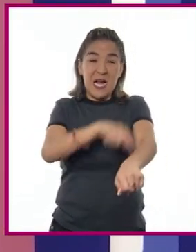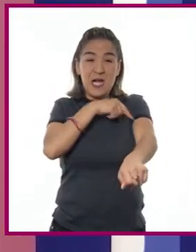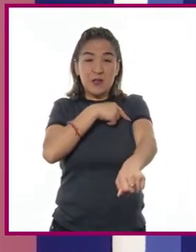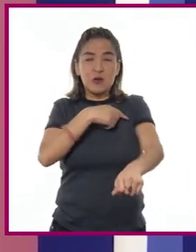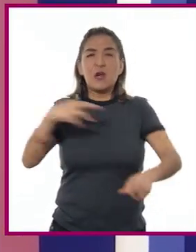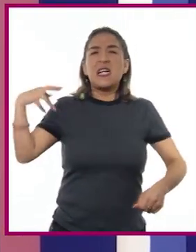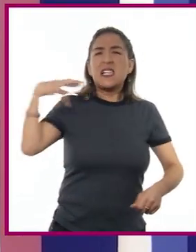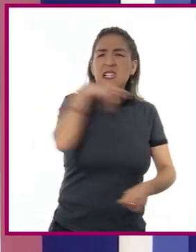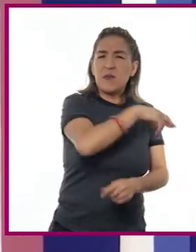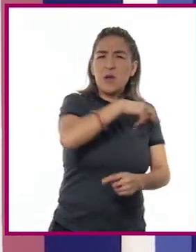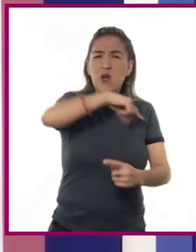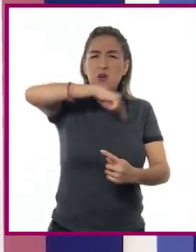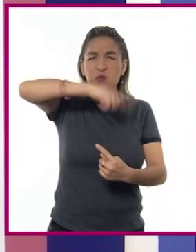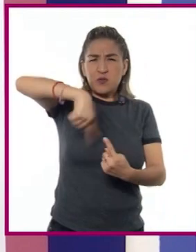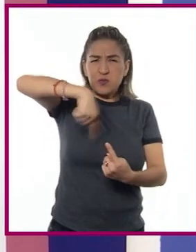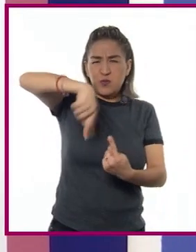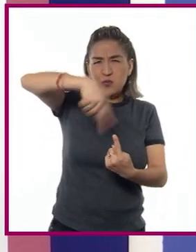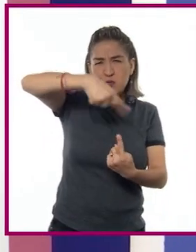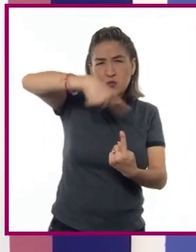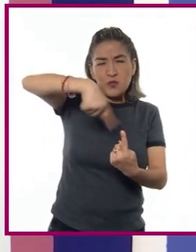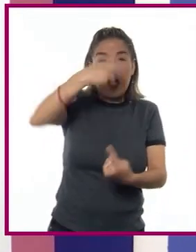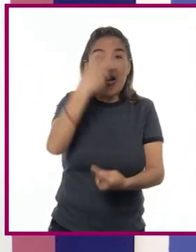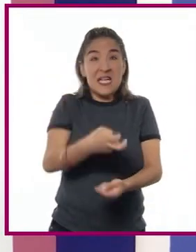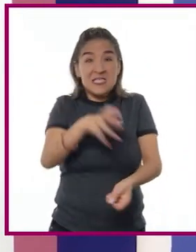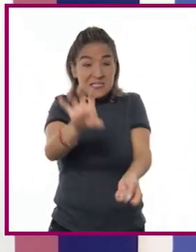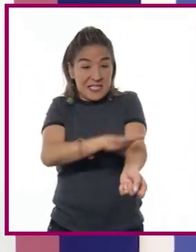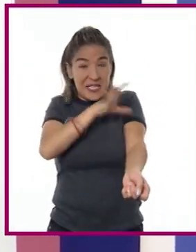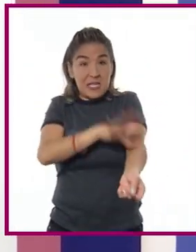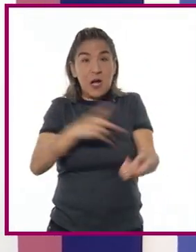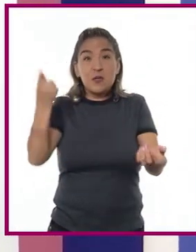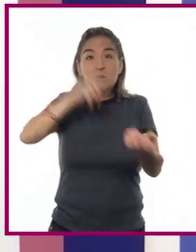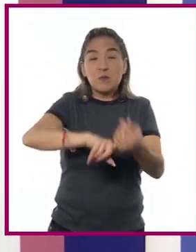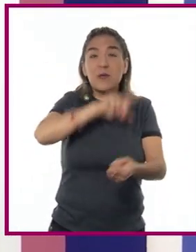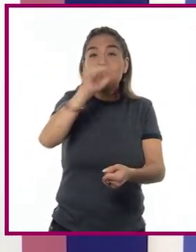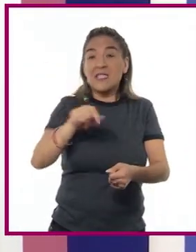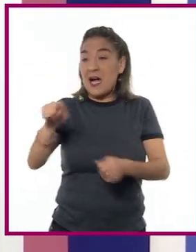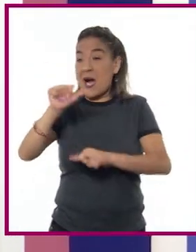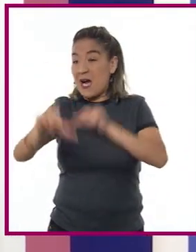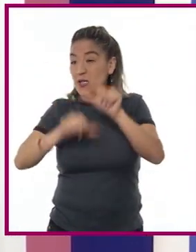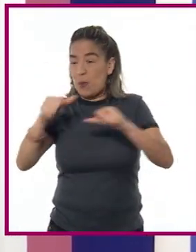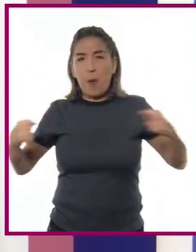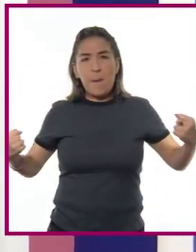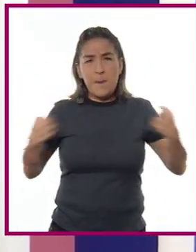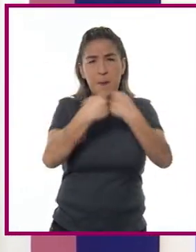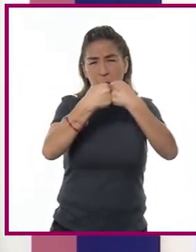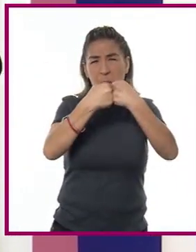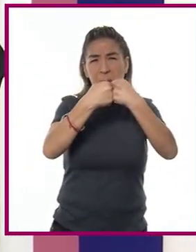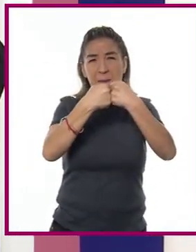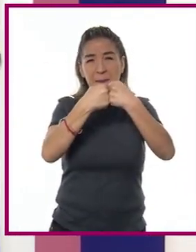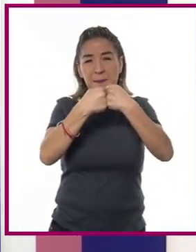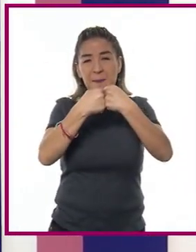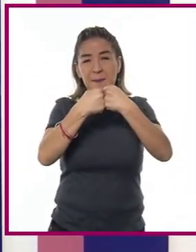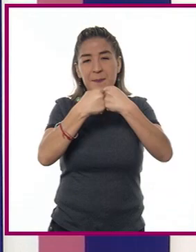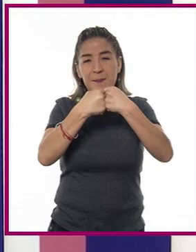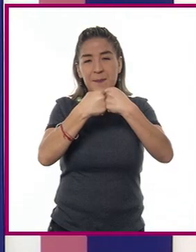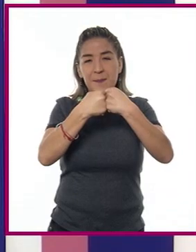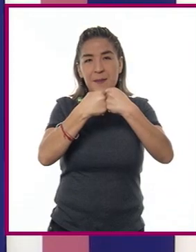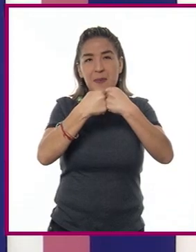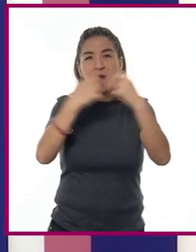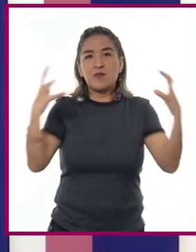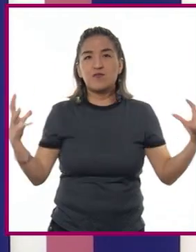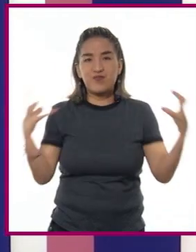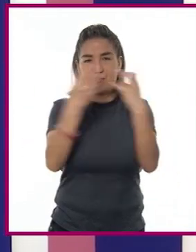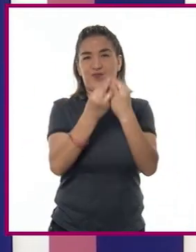aceleran, le dan mucha energía a estas partículas, chocan con los átomos y al choque de los átomos se